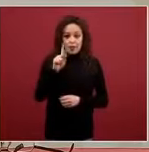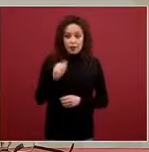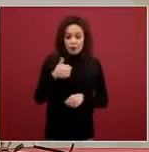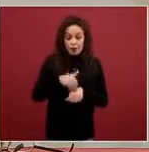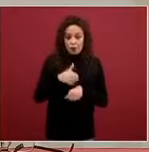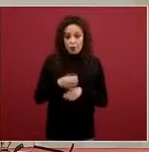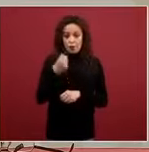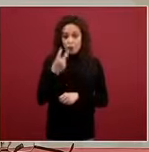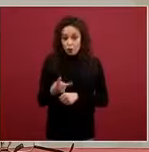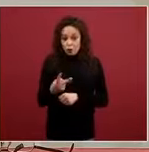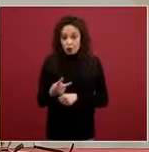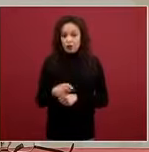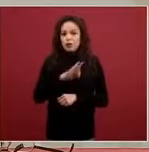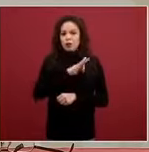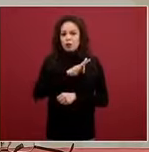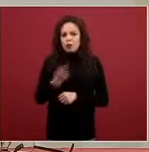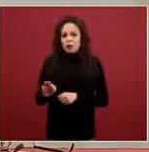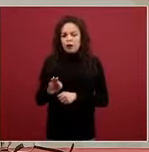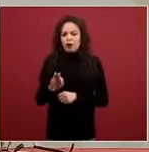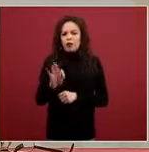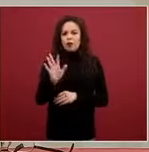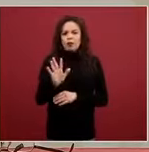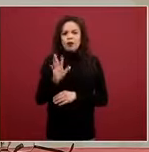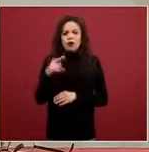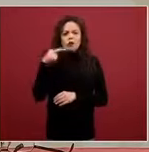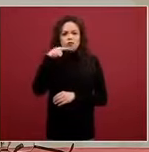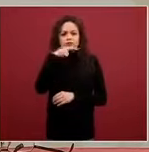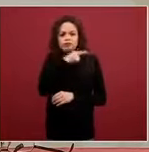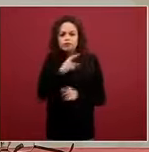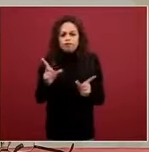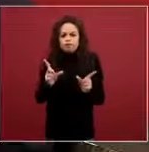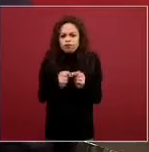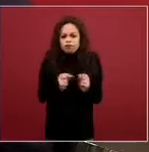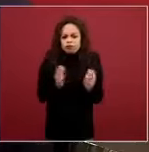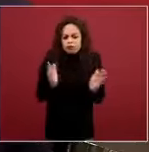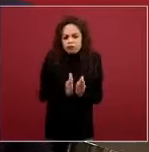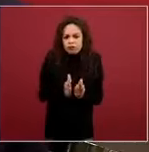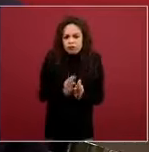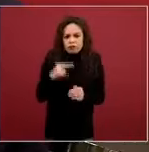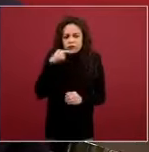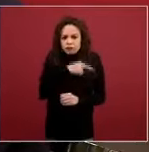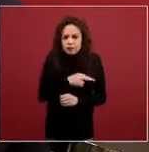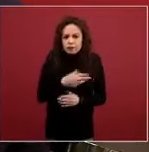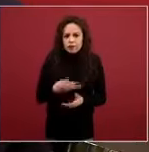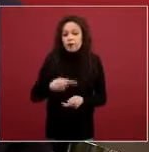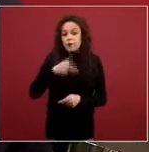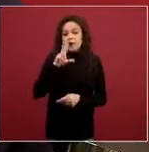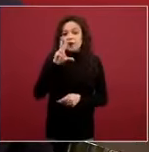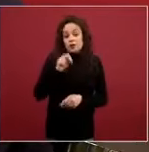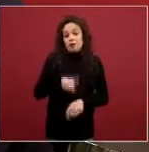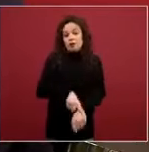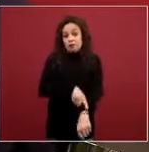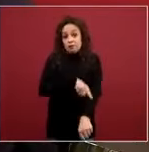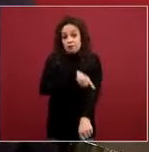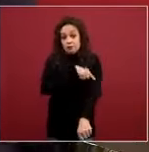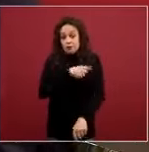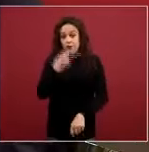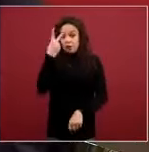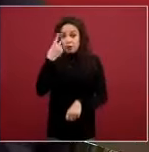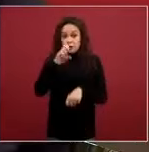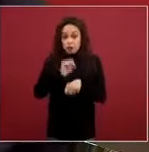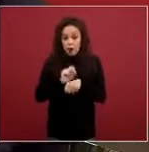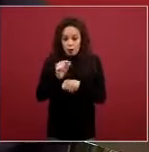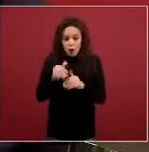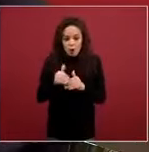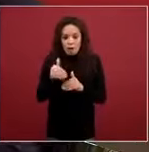que directamente se pasara del escenario 1 al escenario 3. No fue así, duró varias semanas, más de 2 semanas, pero